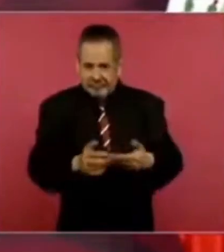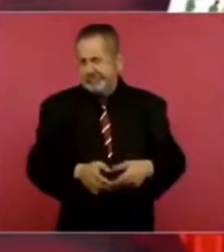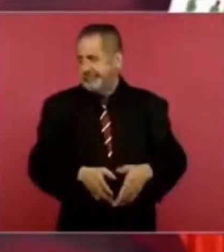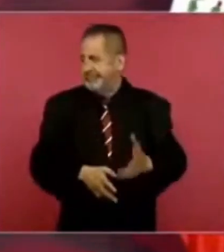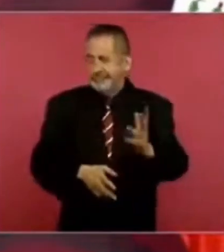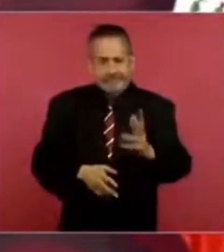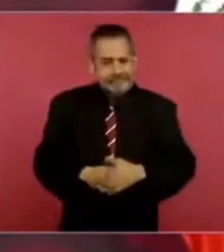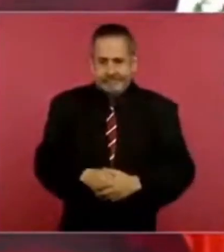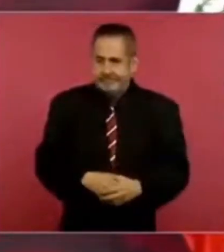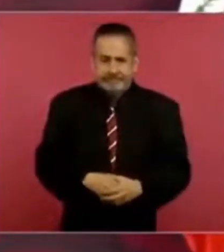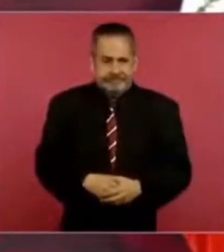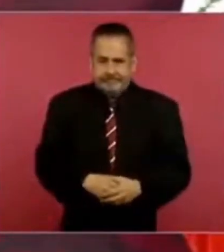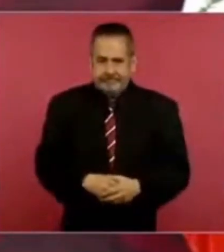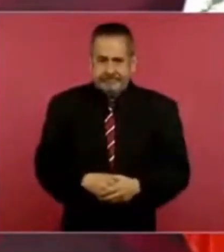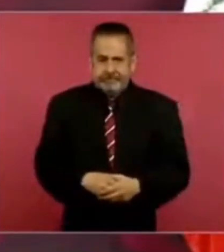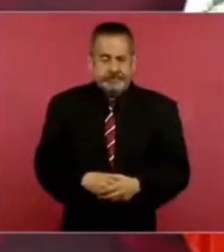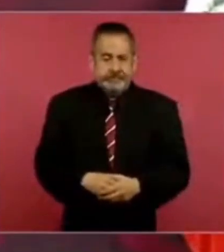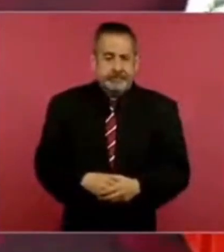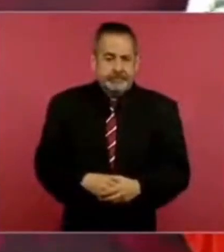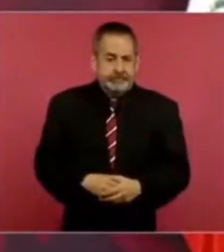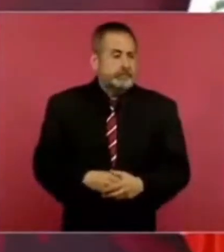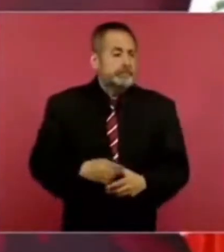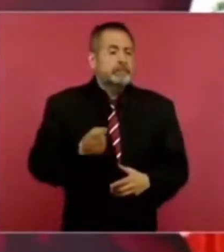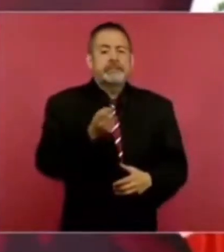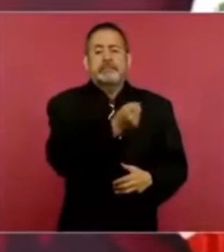y presumían